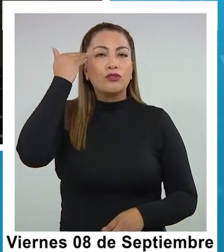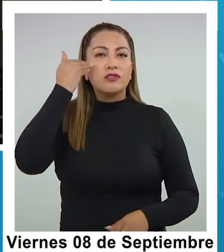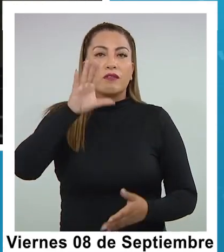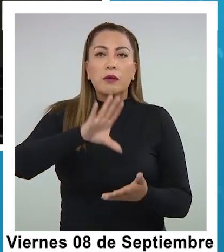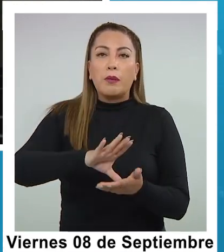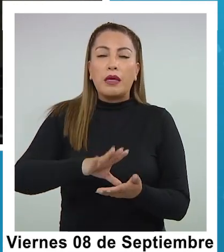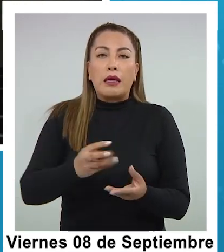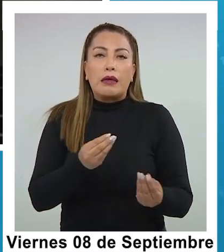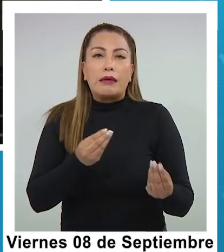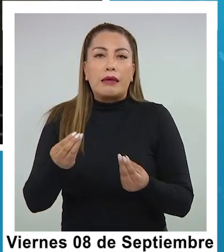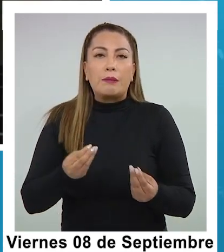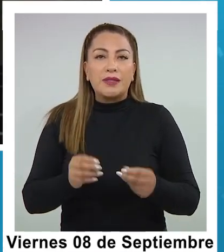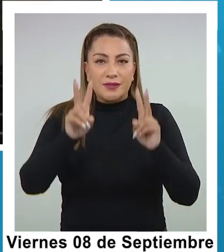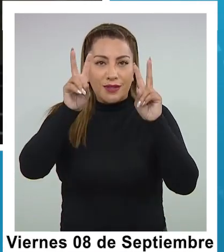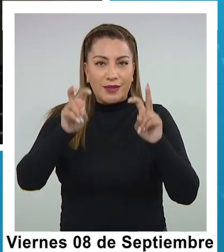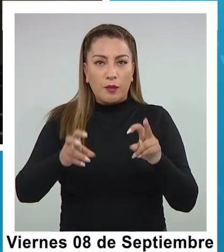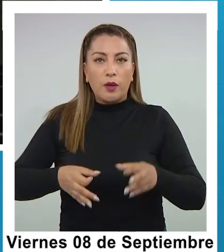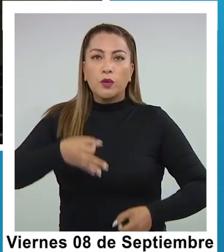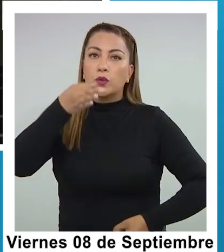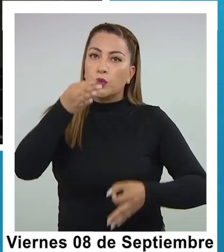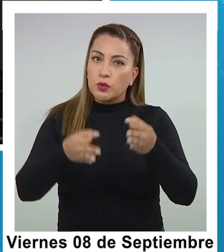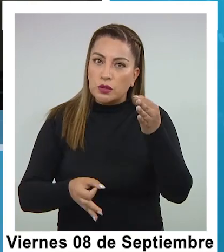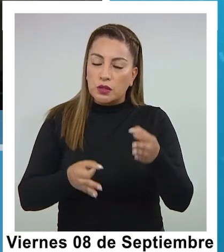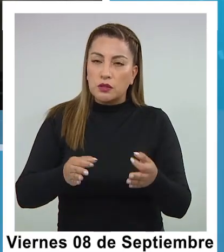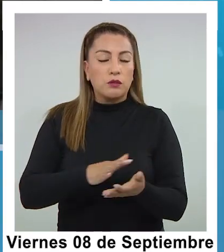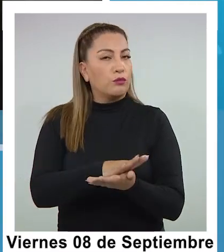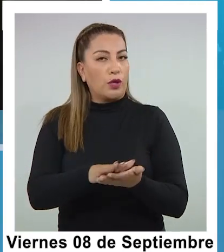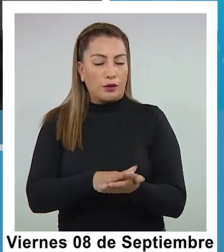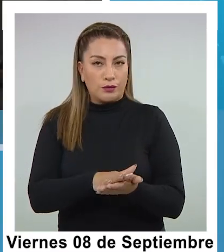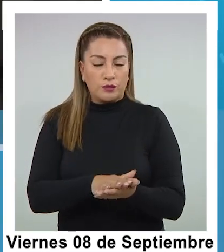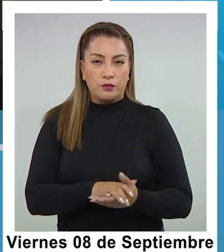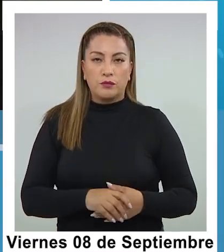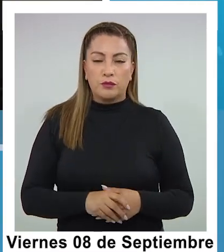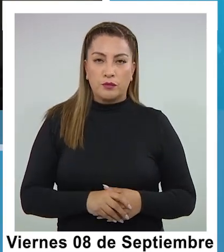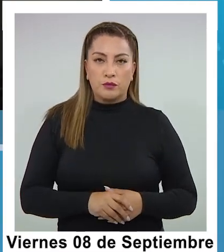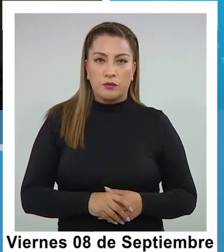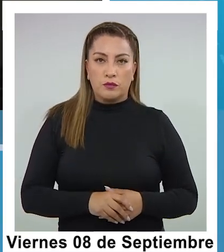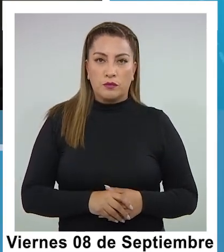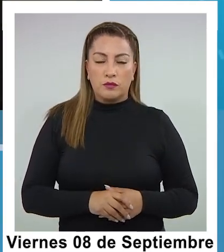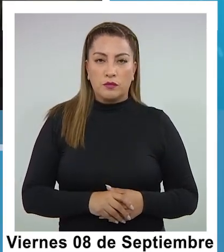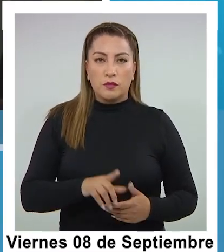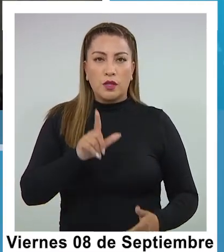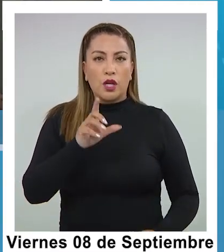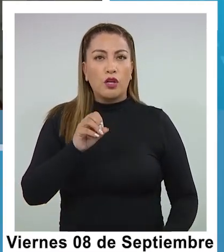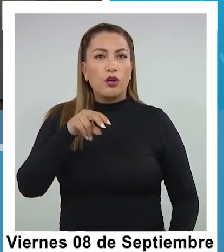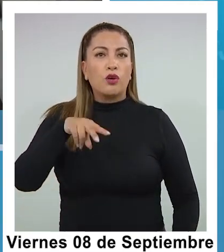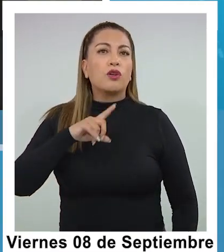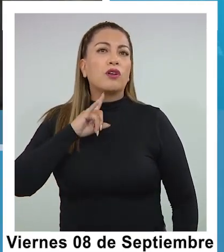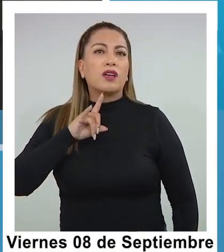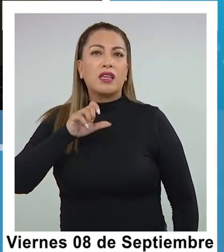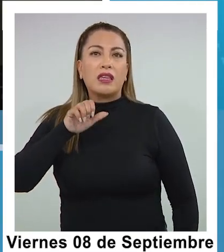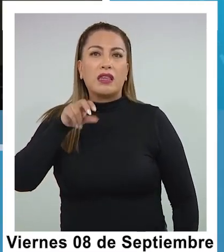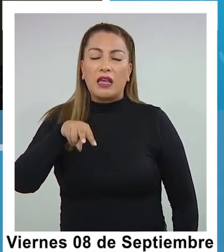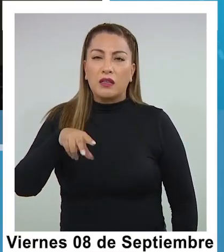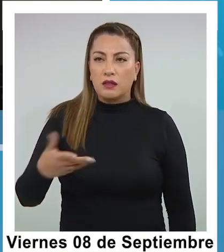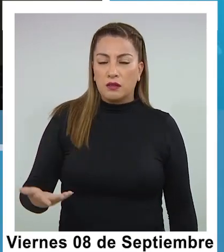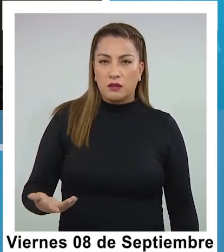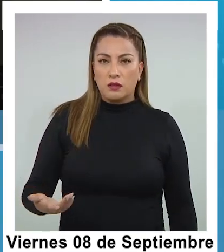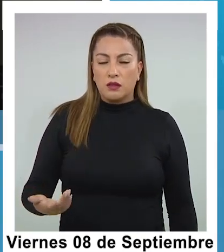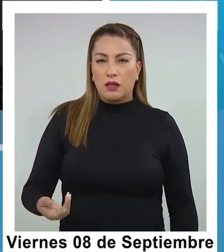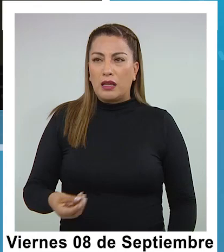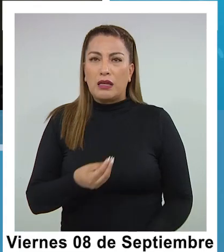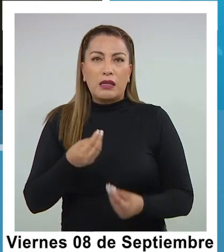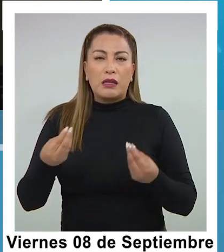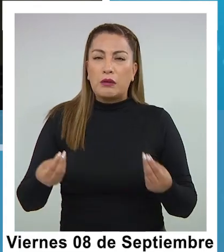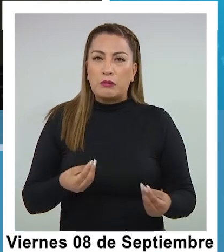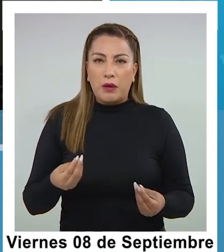está pasando en materia de justicia. Ahí tenemos un ejemplo clarísimo. Yo nombré el caso Lonquén. El caso Lonquén nadie sabe que se falló,